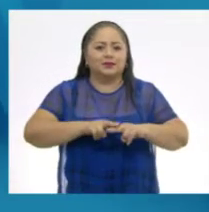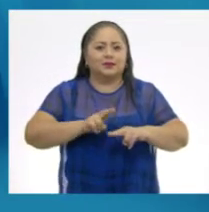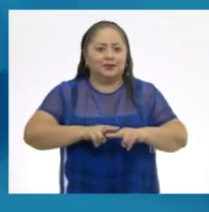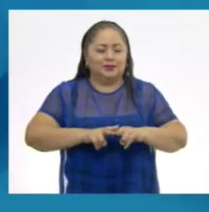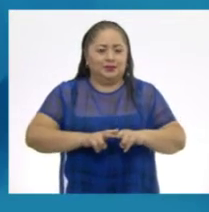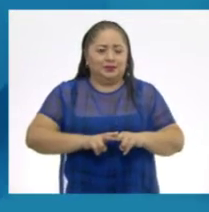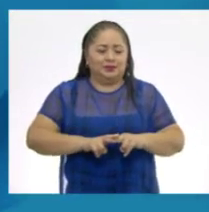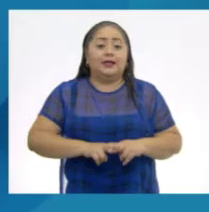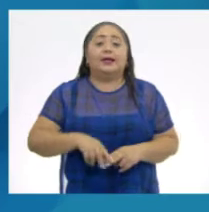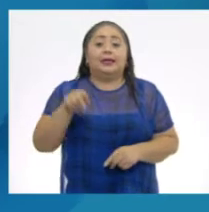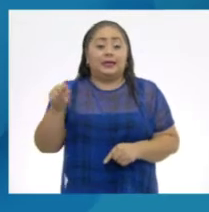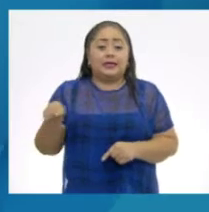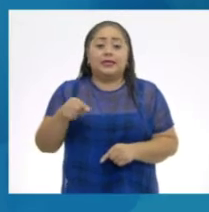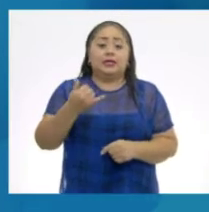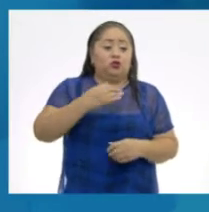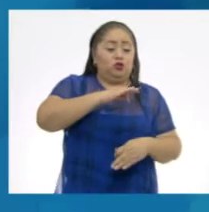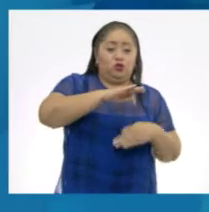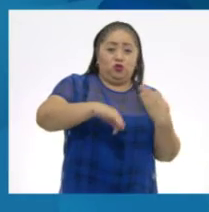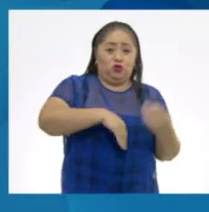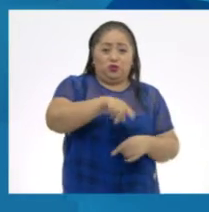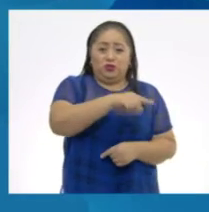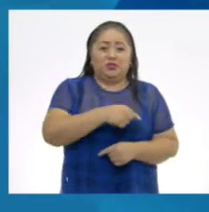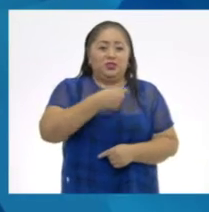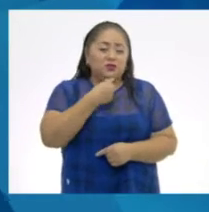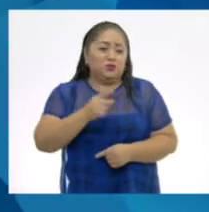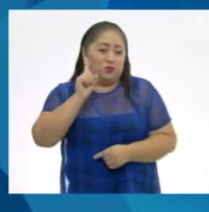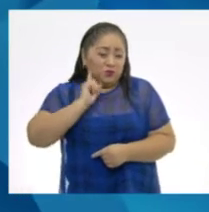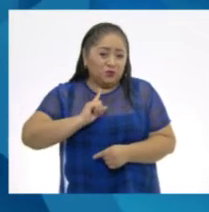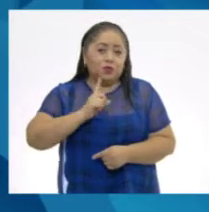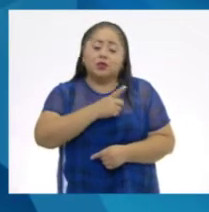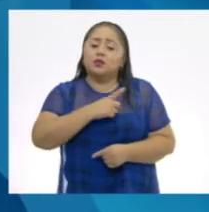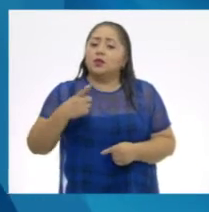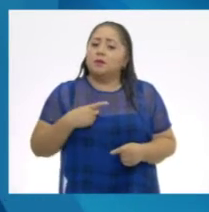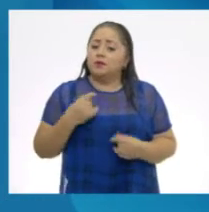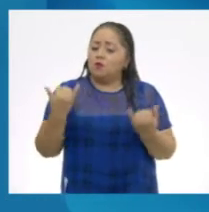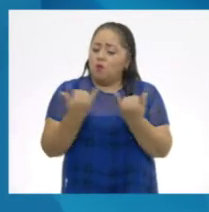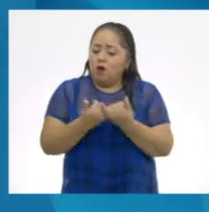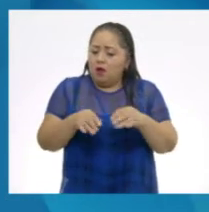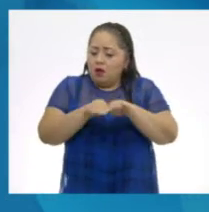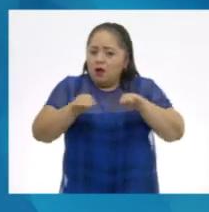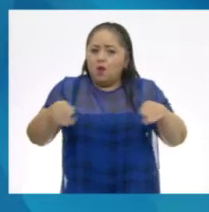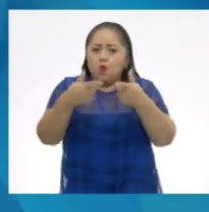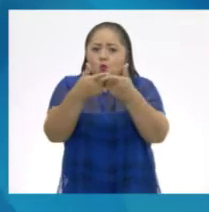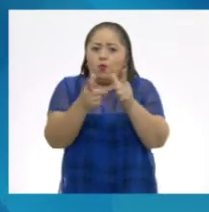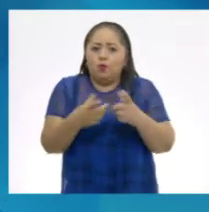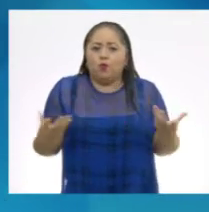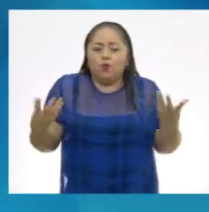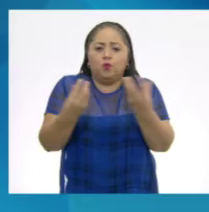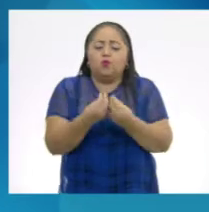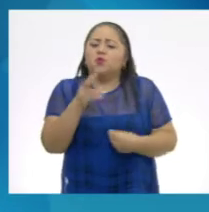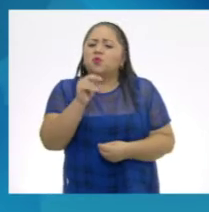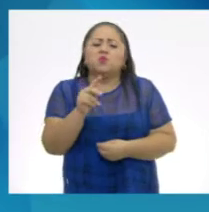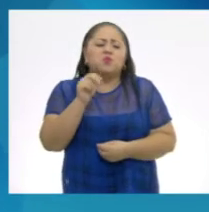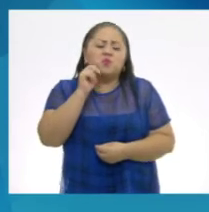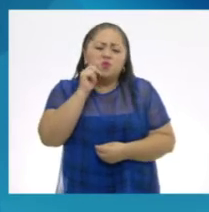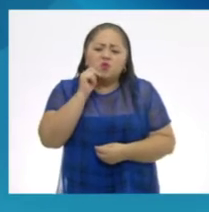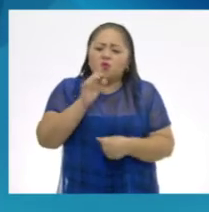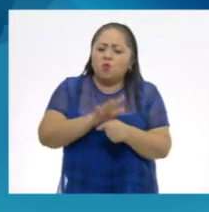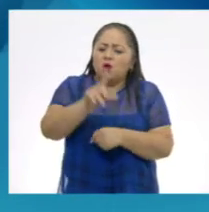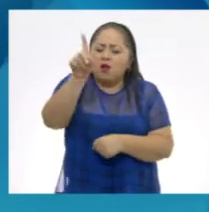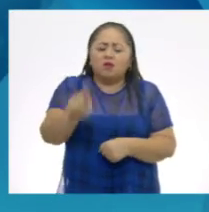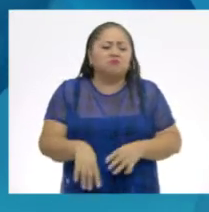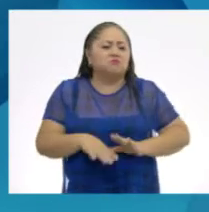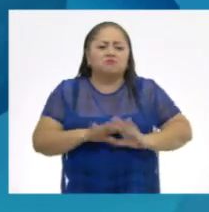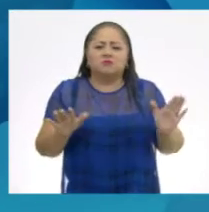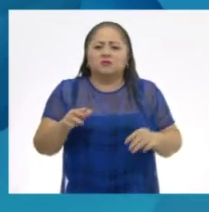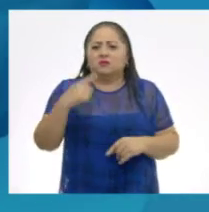ruedas. Y ella y todas las niñas y los niños deben ser incluidos en el grupo, sin importar cualquier condición que tengan,